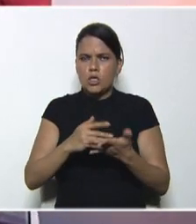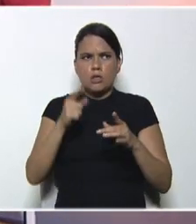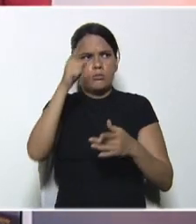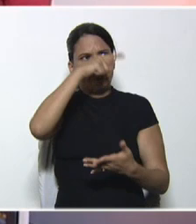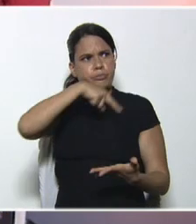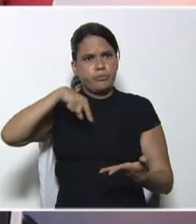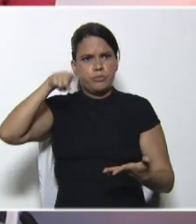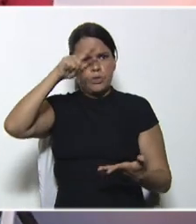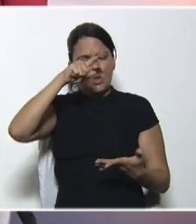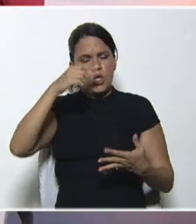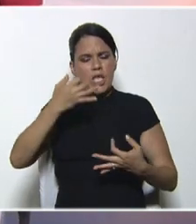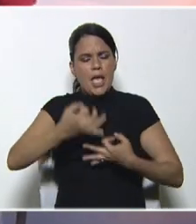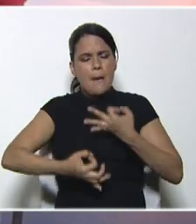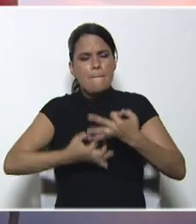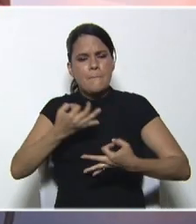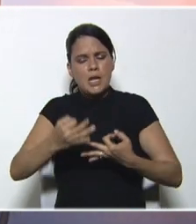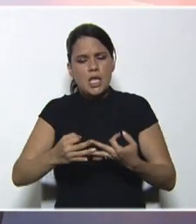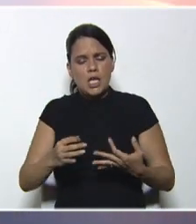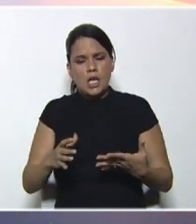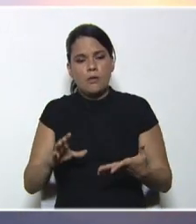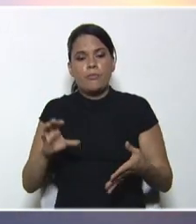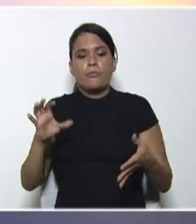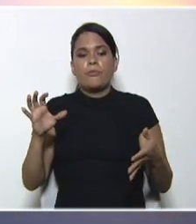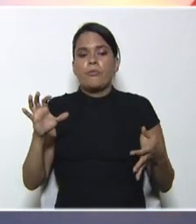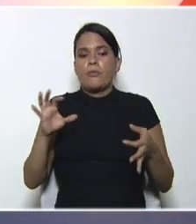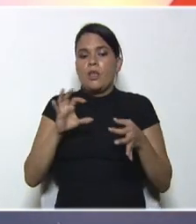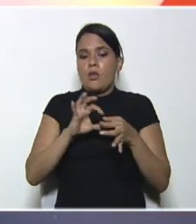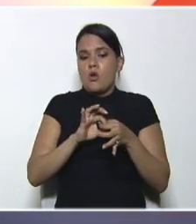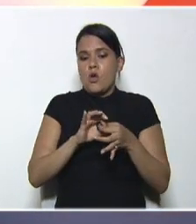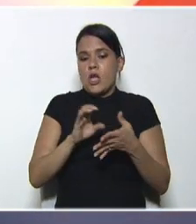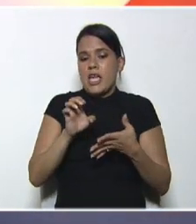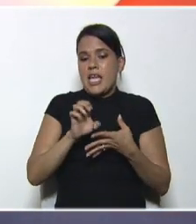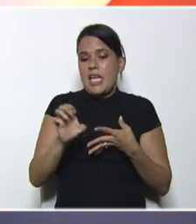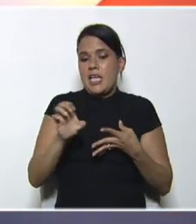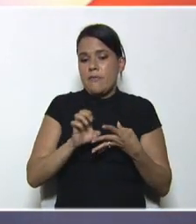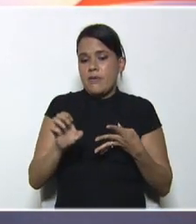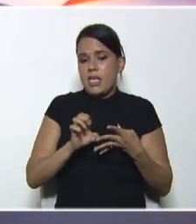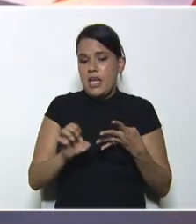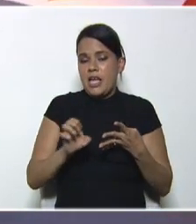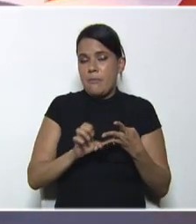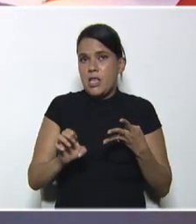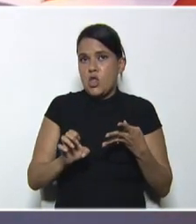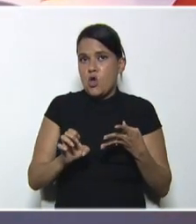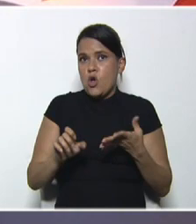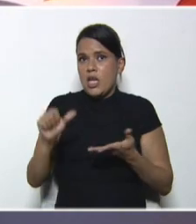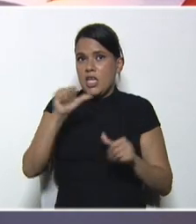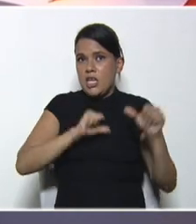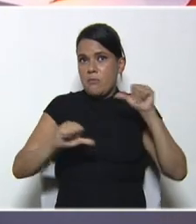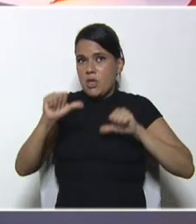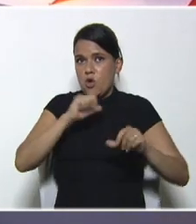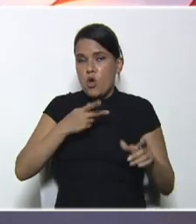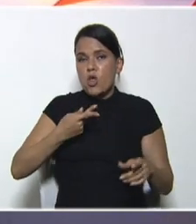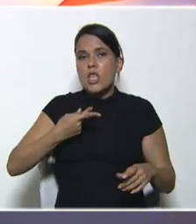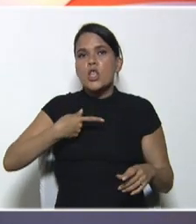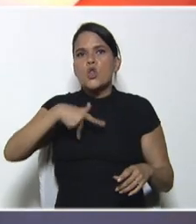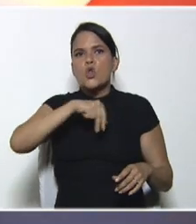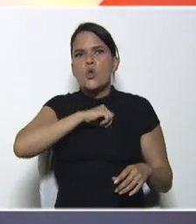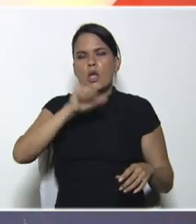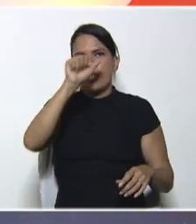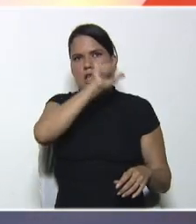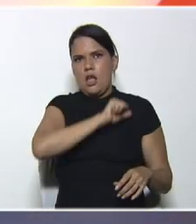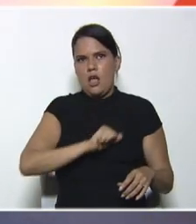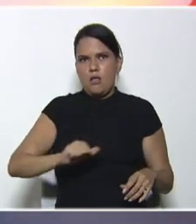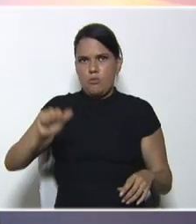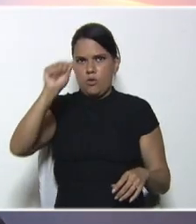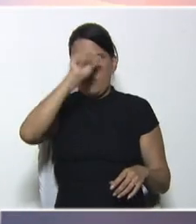la composición química de nuestra atmósfera. Muy bien, eso fue todo en cuanto a ciencias